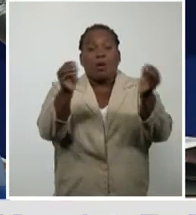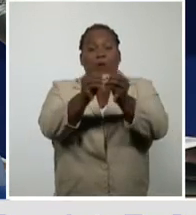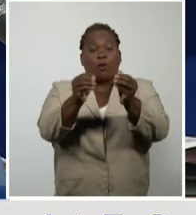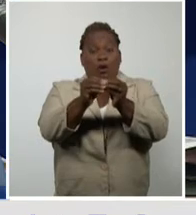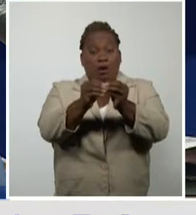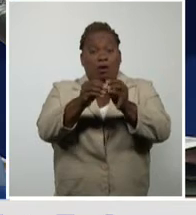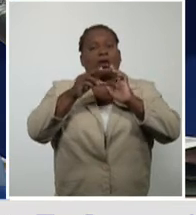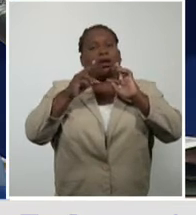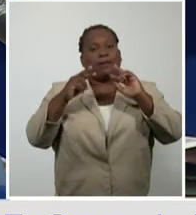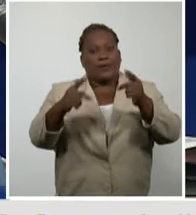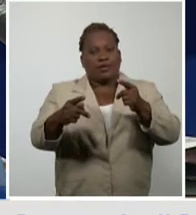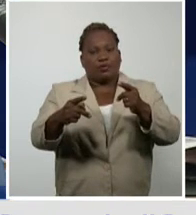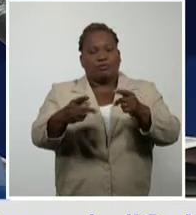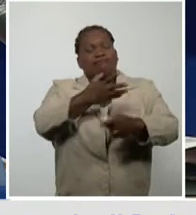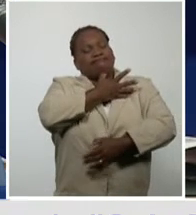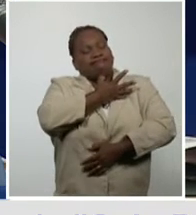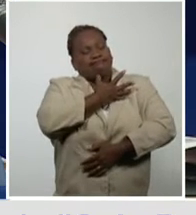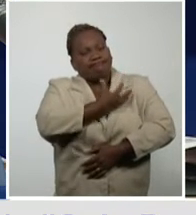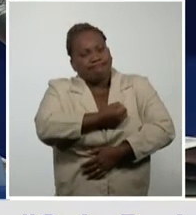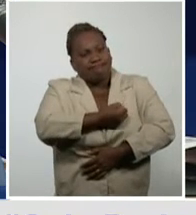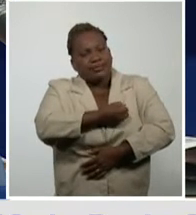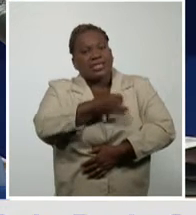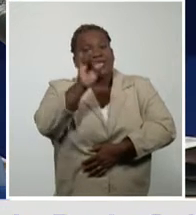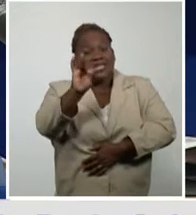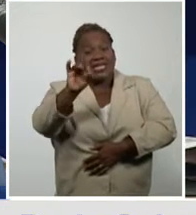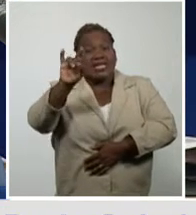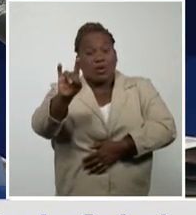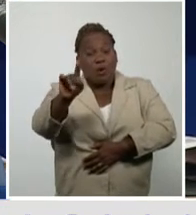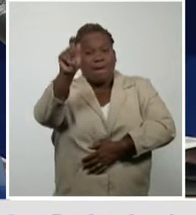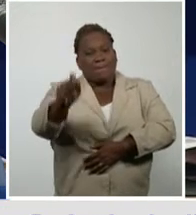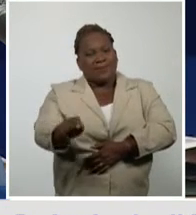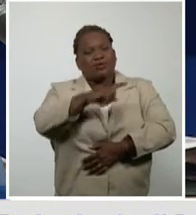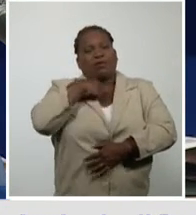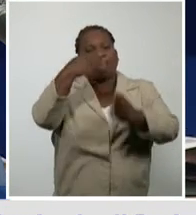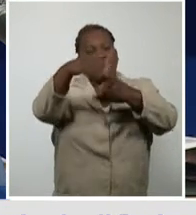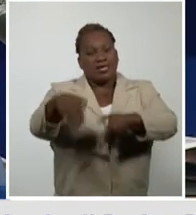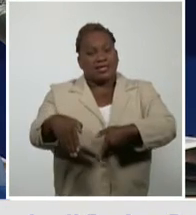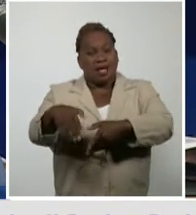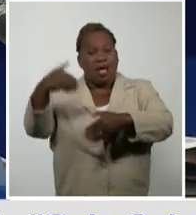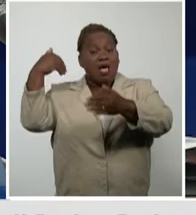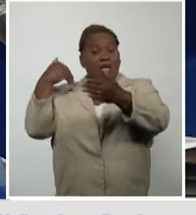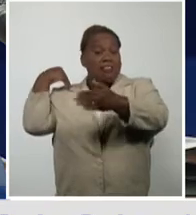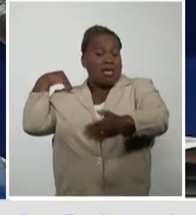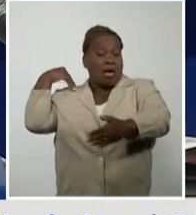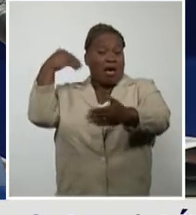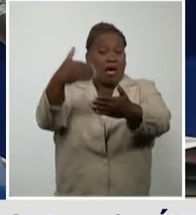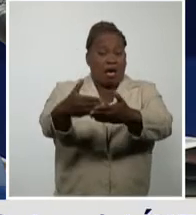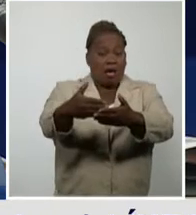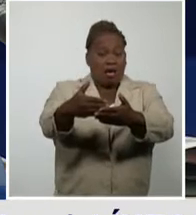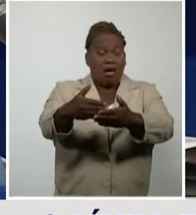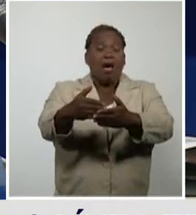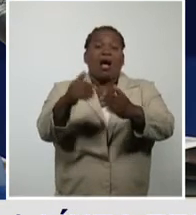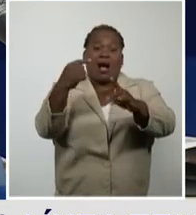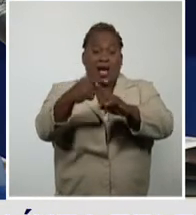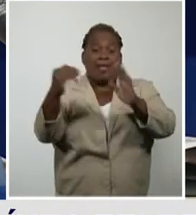reitero, lamentablemente 79 fallecidos. Esto da una letalidad de un